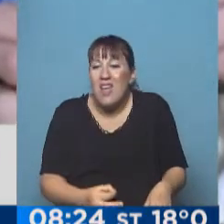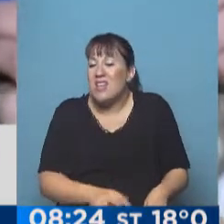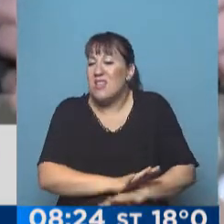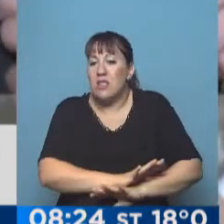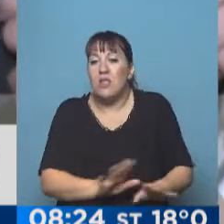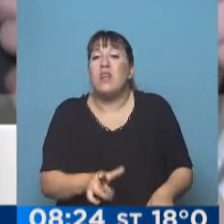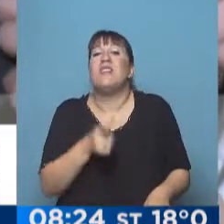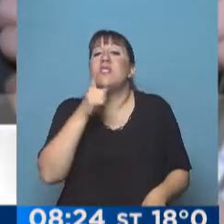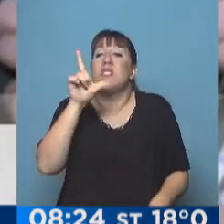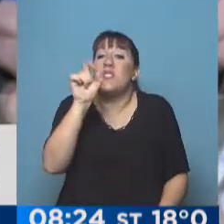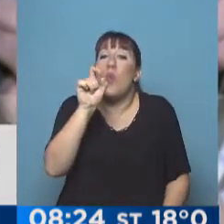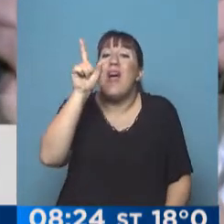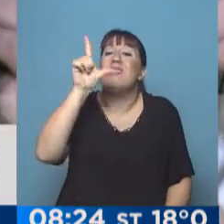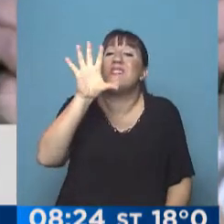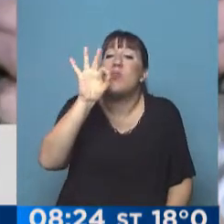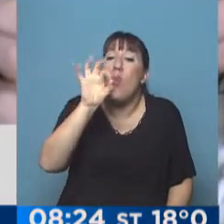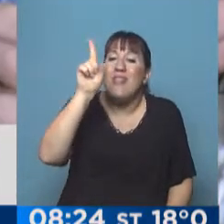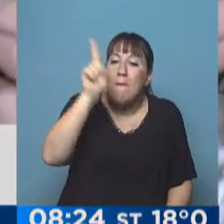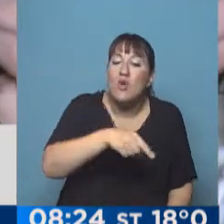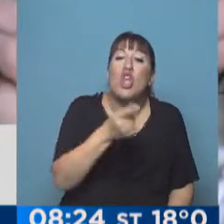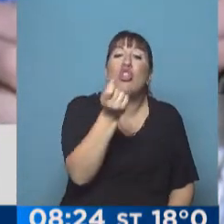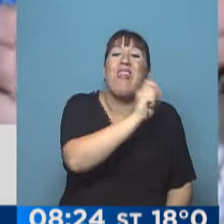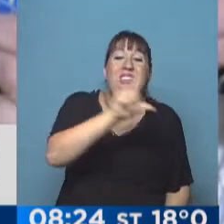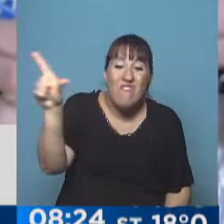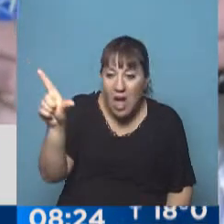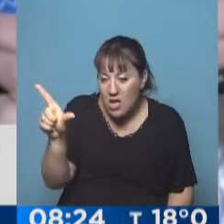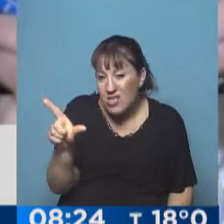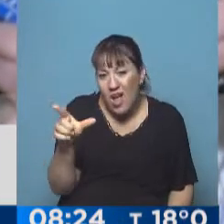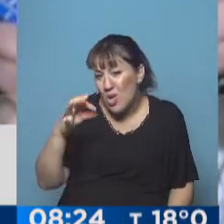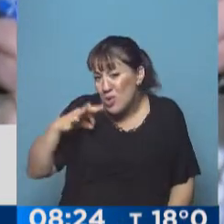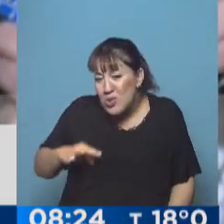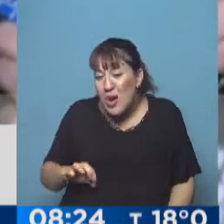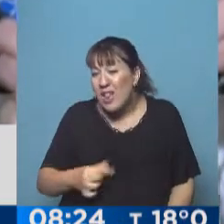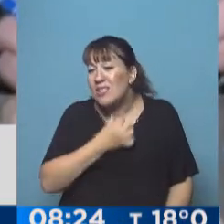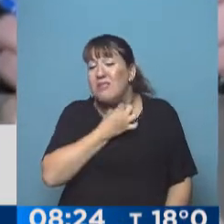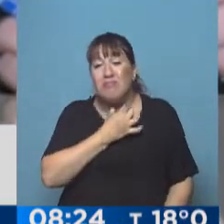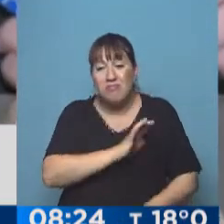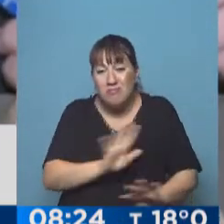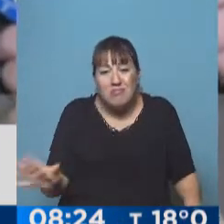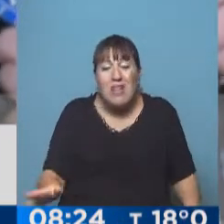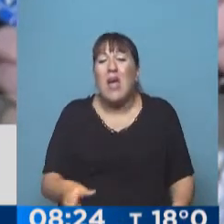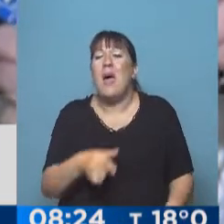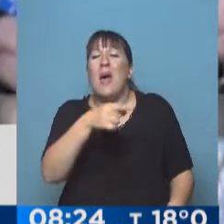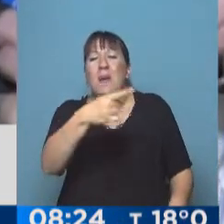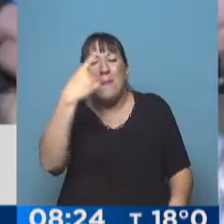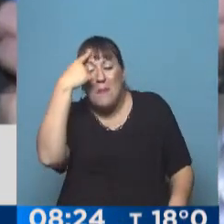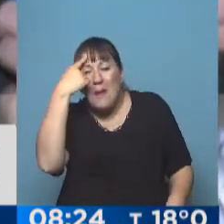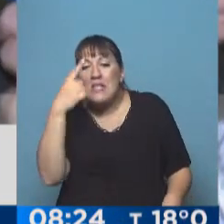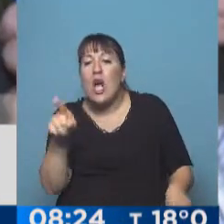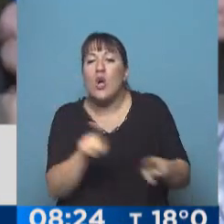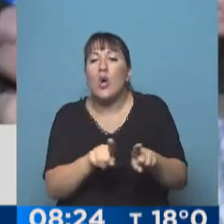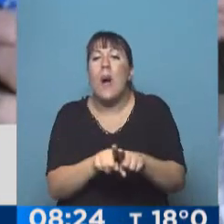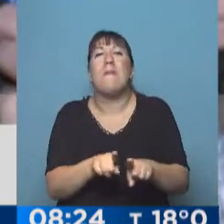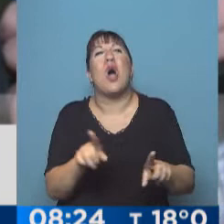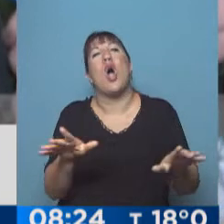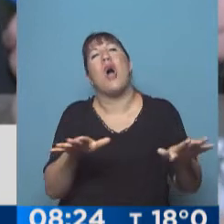dientes de 50 por ciento de inflación donde le van a reventar el salario donde va a aparecer que circunstancialmente las cosas